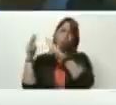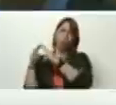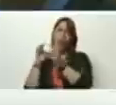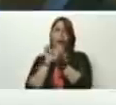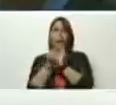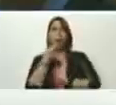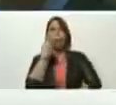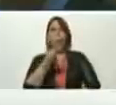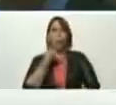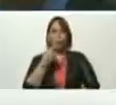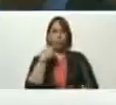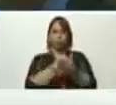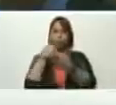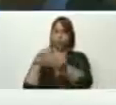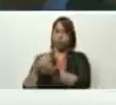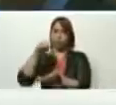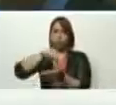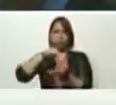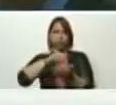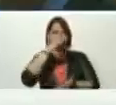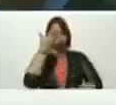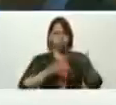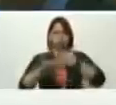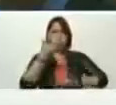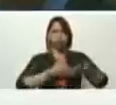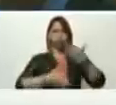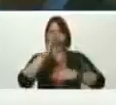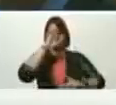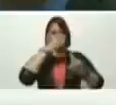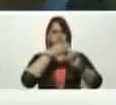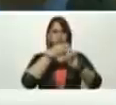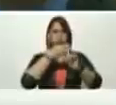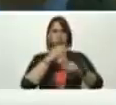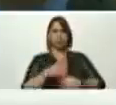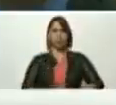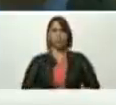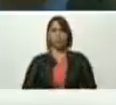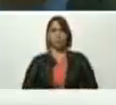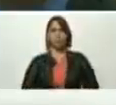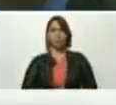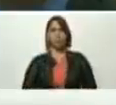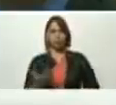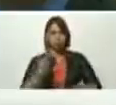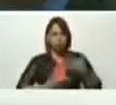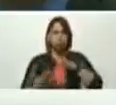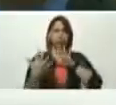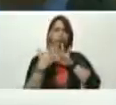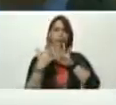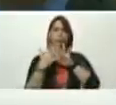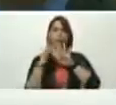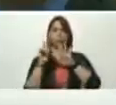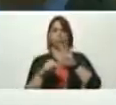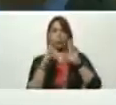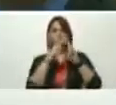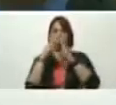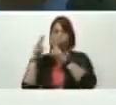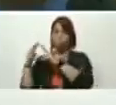un mundo multipolar, multicéntrico, lo que llama padrino la trilateral, lo